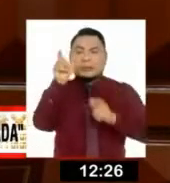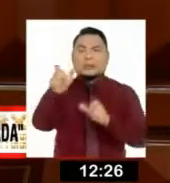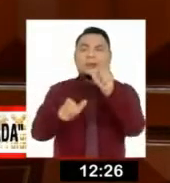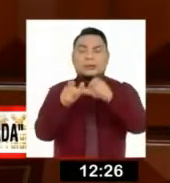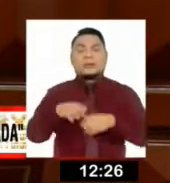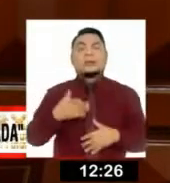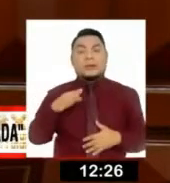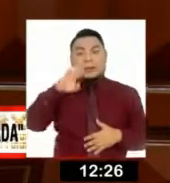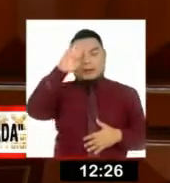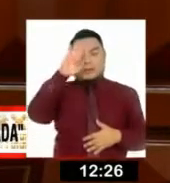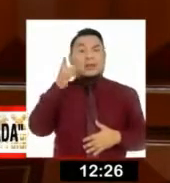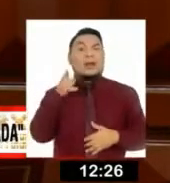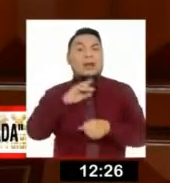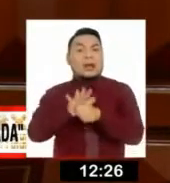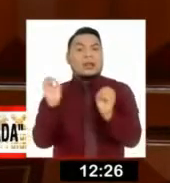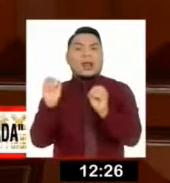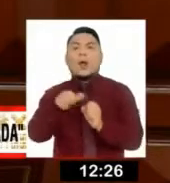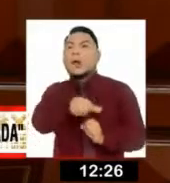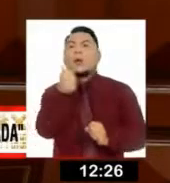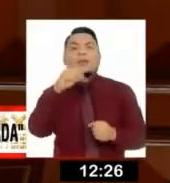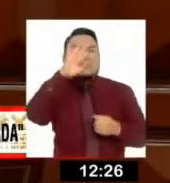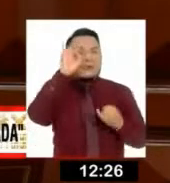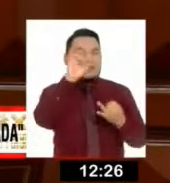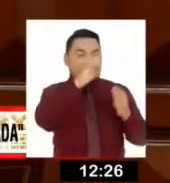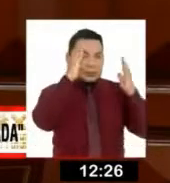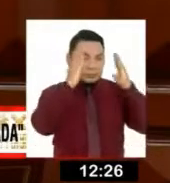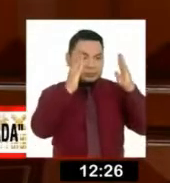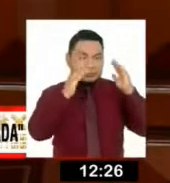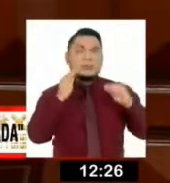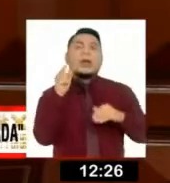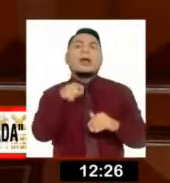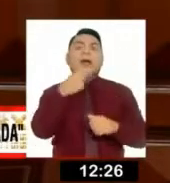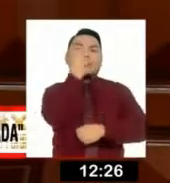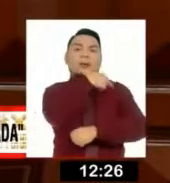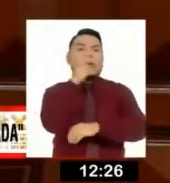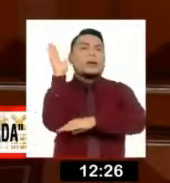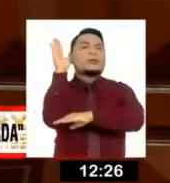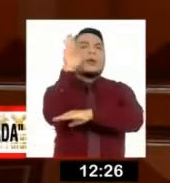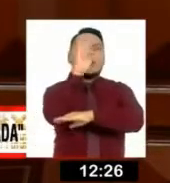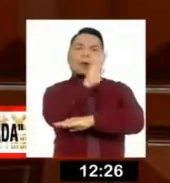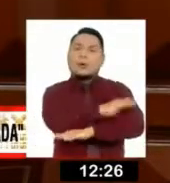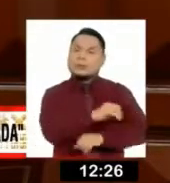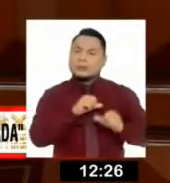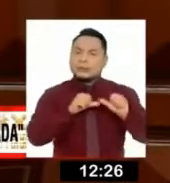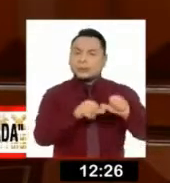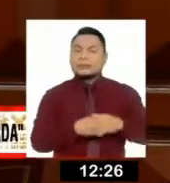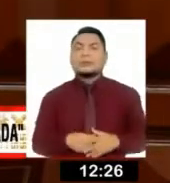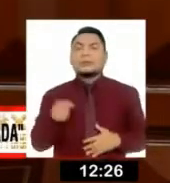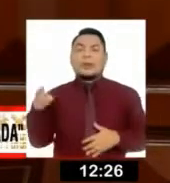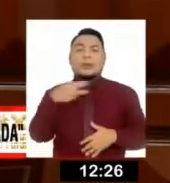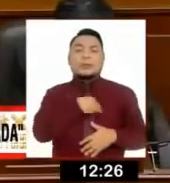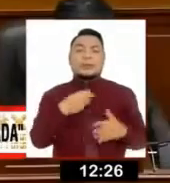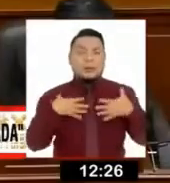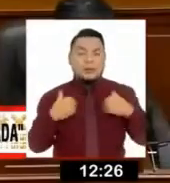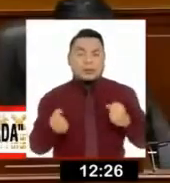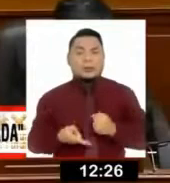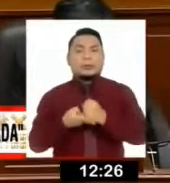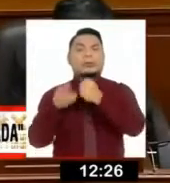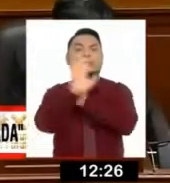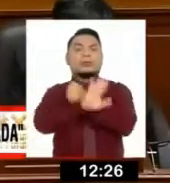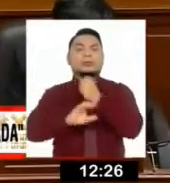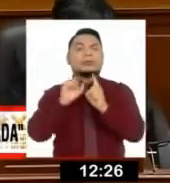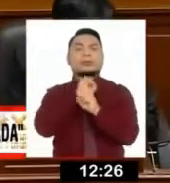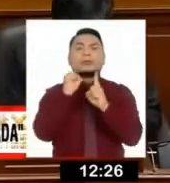no COVID hasta 12 horas en los establecimientos del Ministerio de Salud y la Seguridad